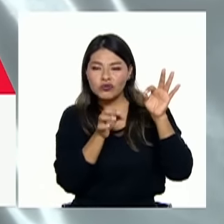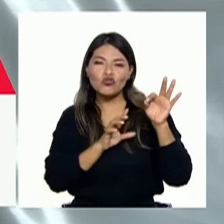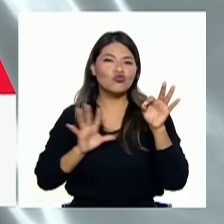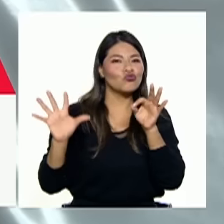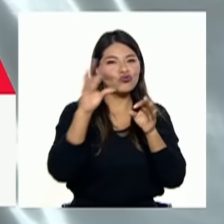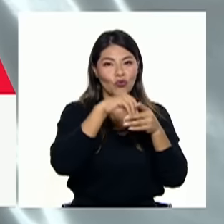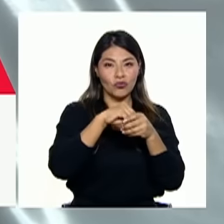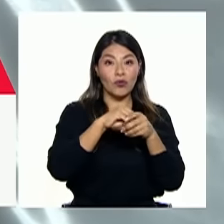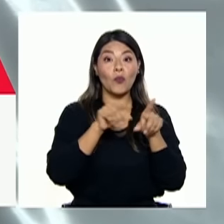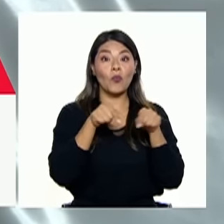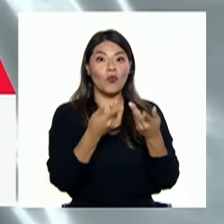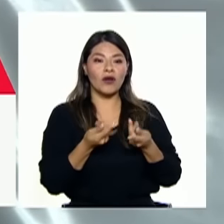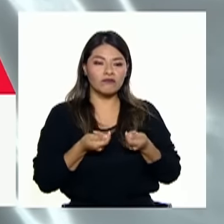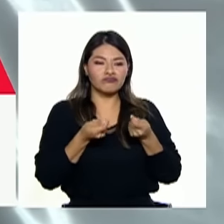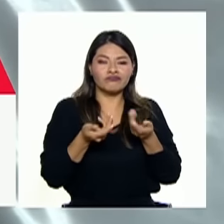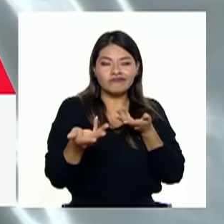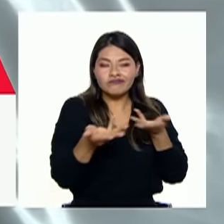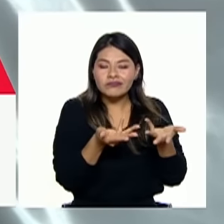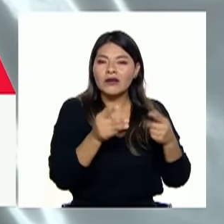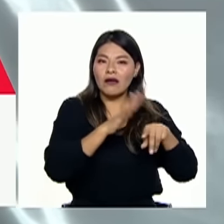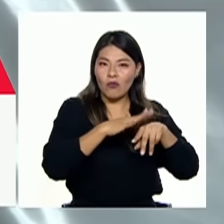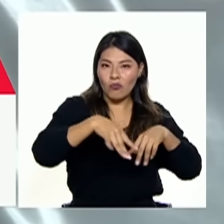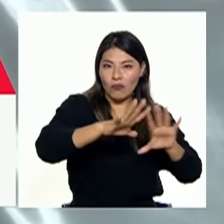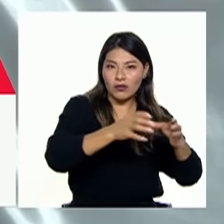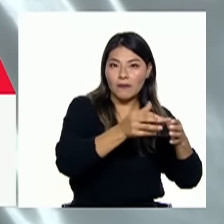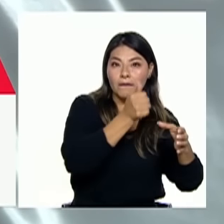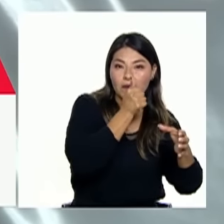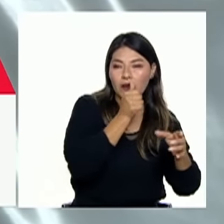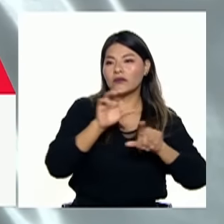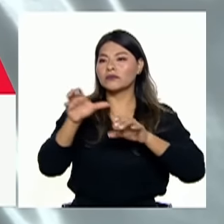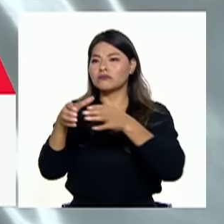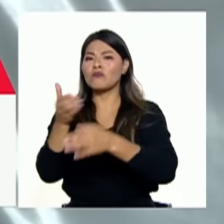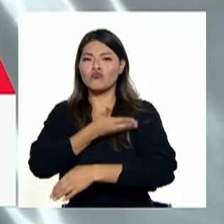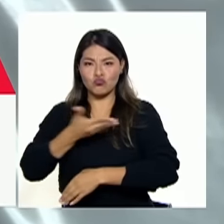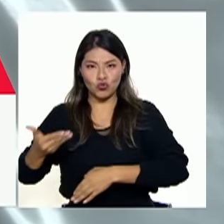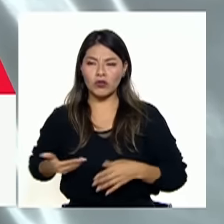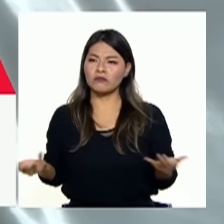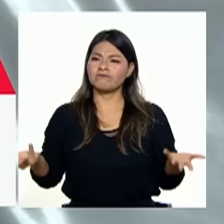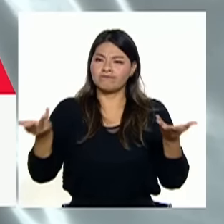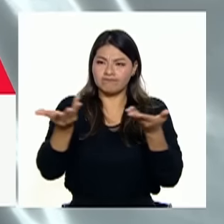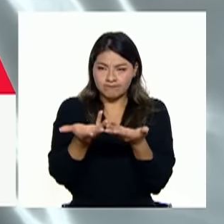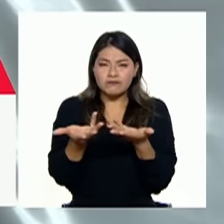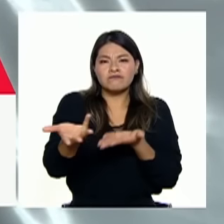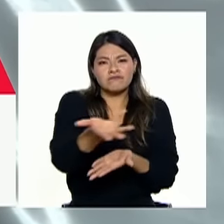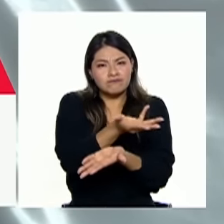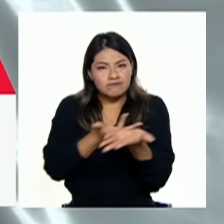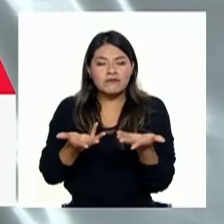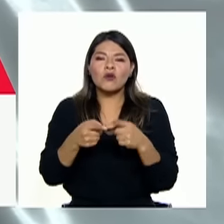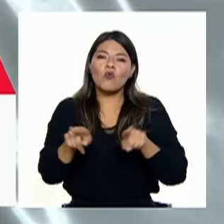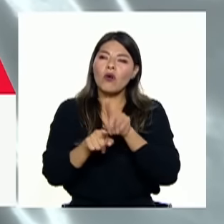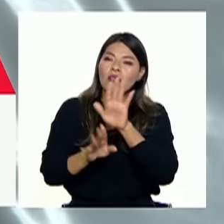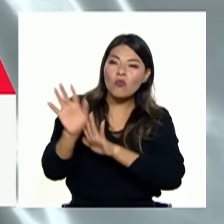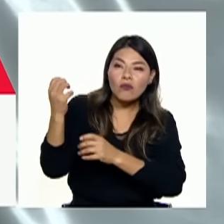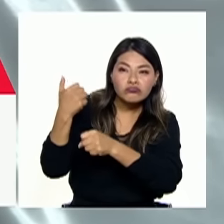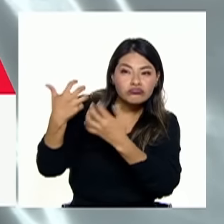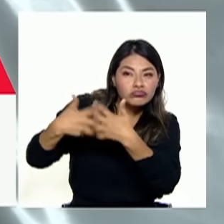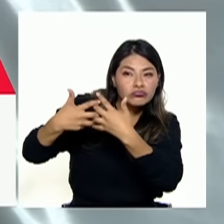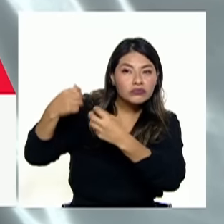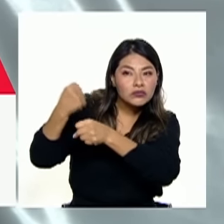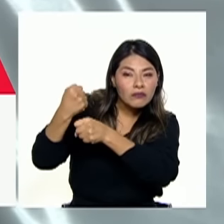las acciones de los diferentes actores, tanto privados como públicos, que viven y o desarrollan alguna actividad económica